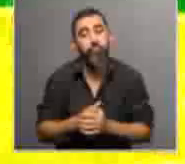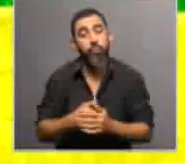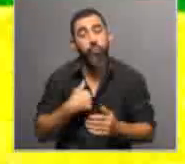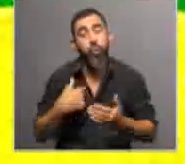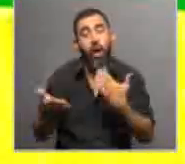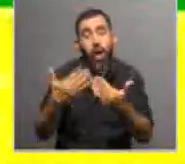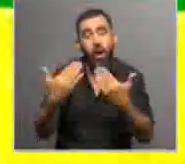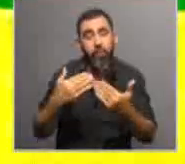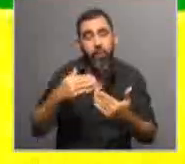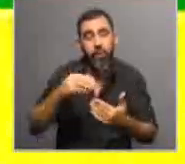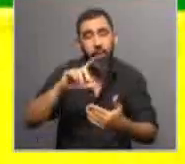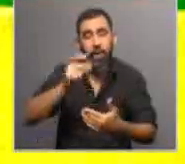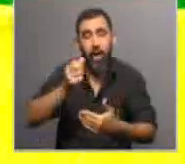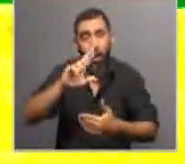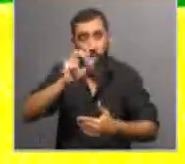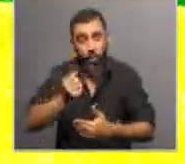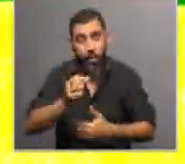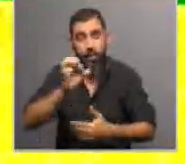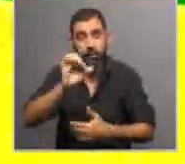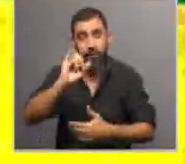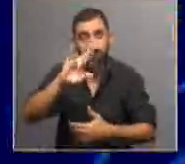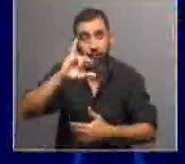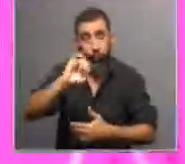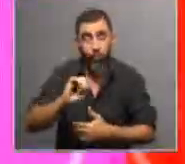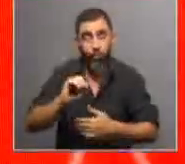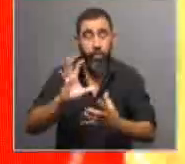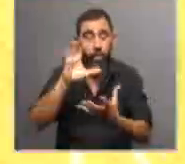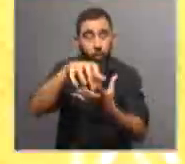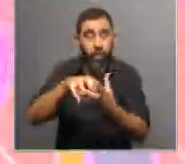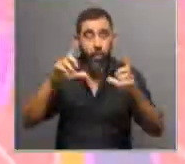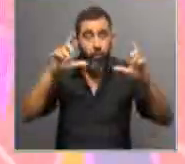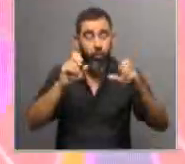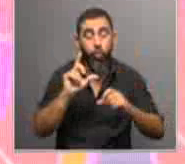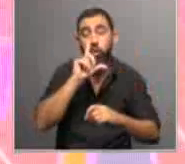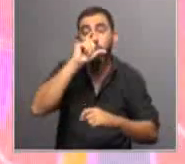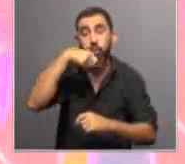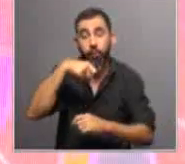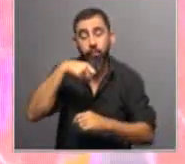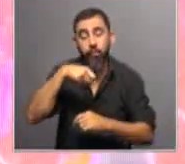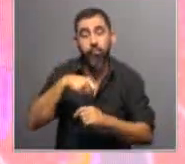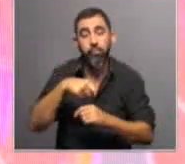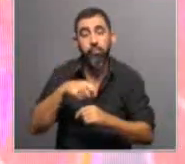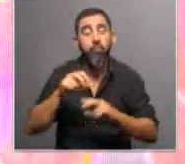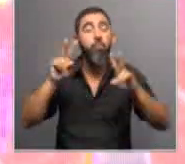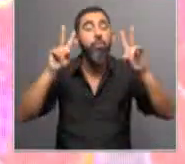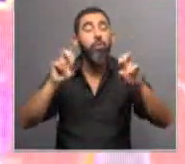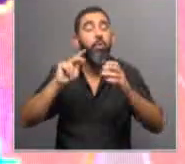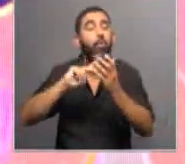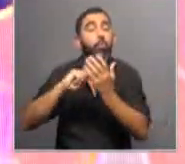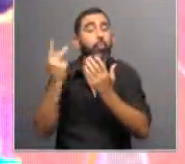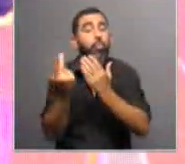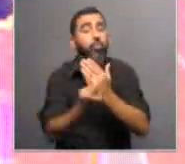hablando con Ana Laura Sirio, que es del Centro de Fotografía de Montevideo, que nos va a hablar sobre un